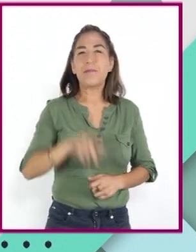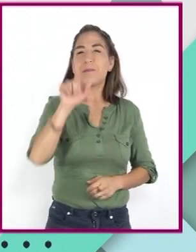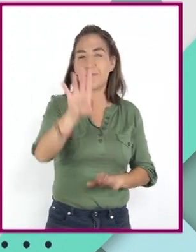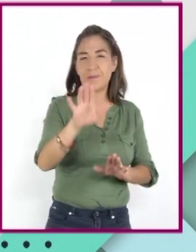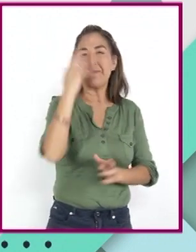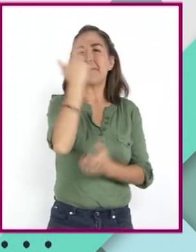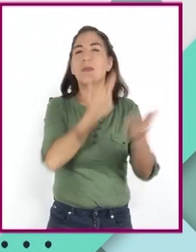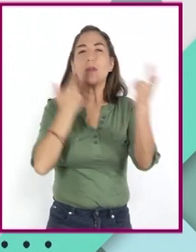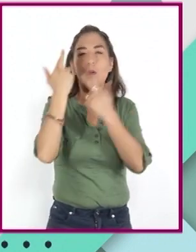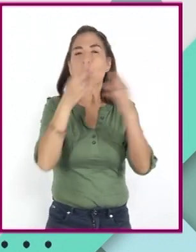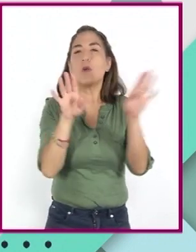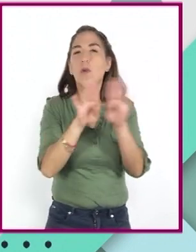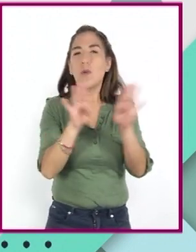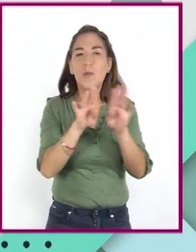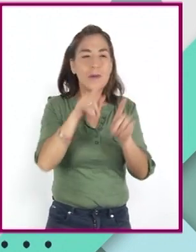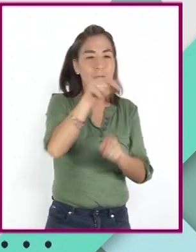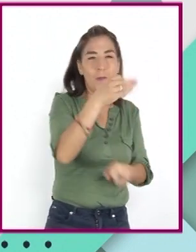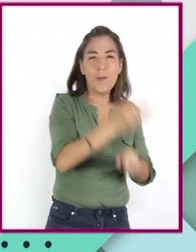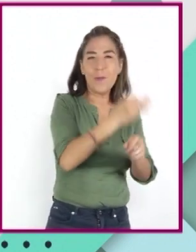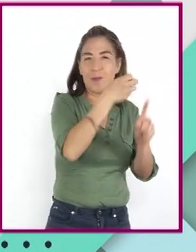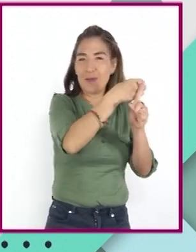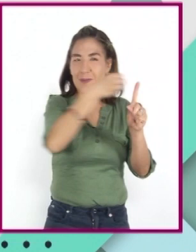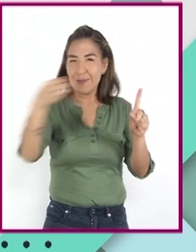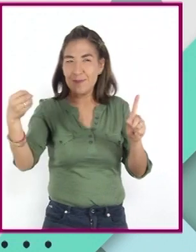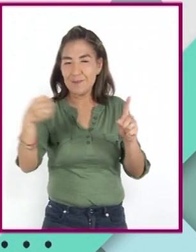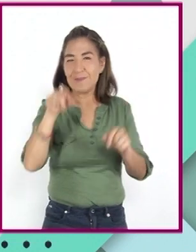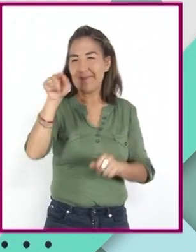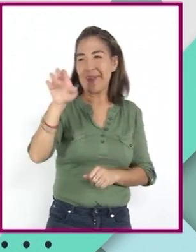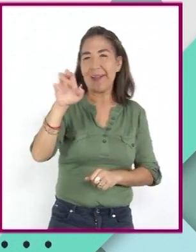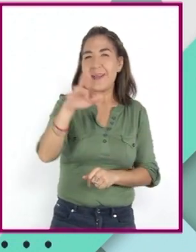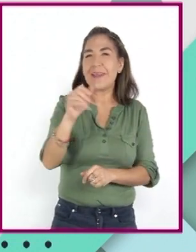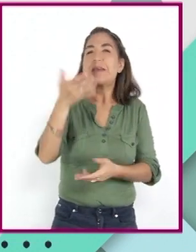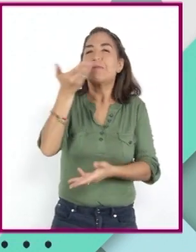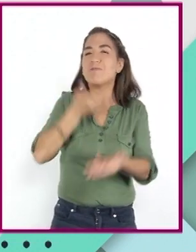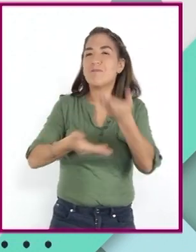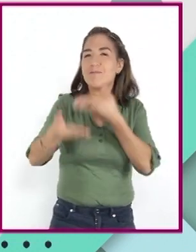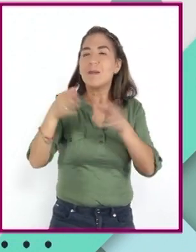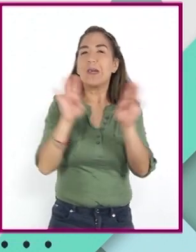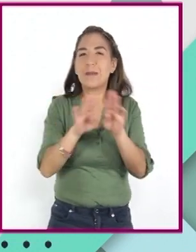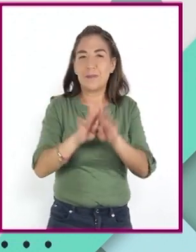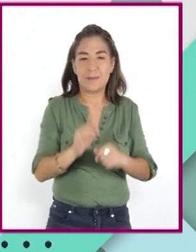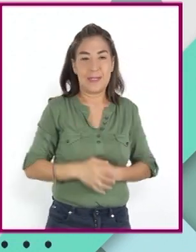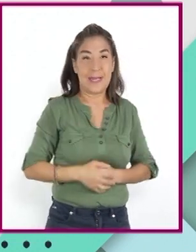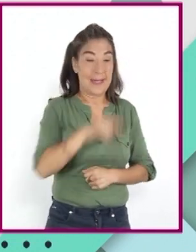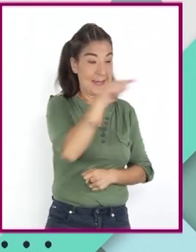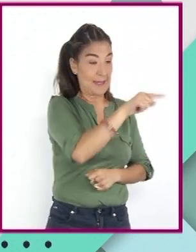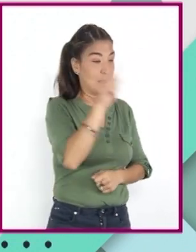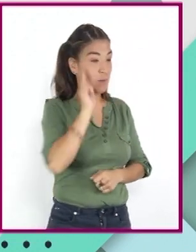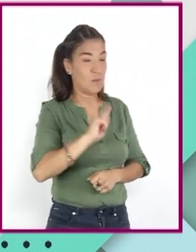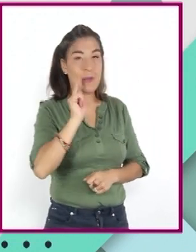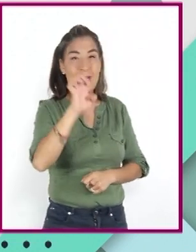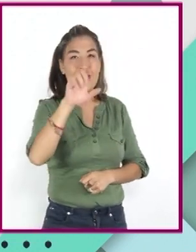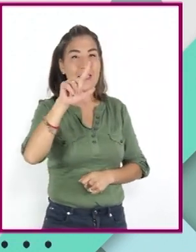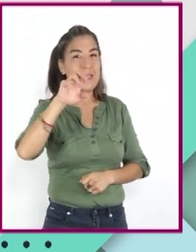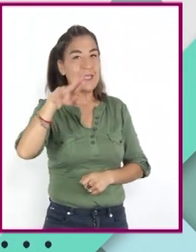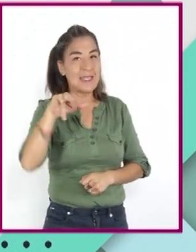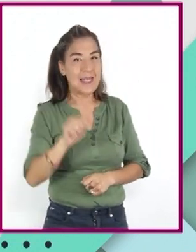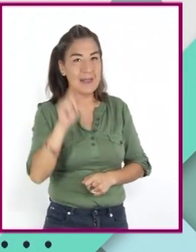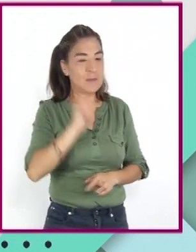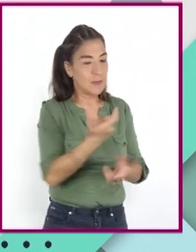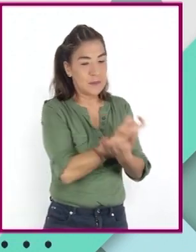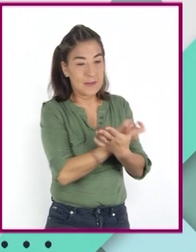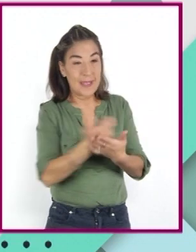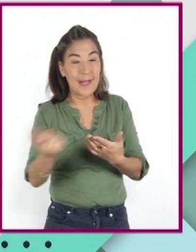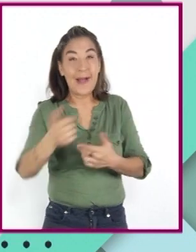Analicemos juntos el enunciado que nos comparte Enrique. Elena cobra su sueldo cada